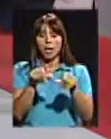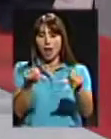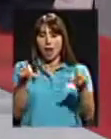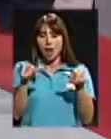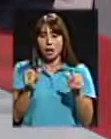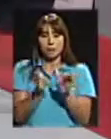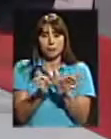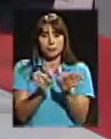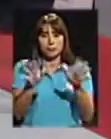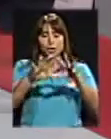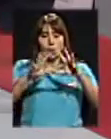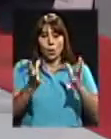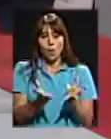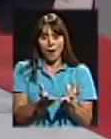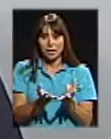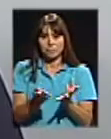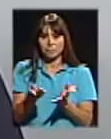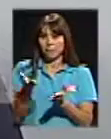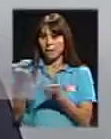parte del programa.